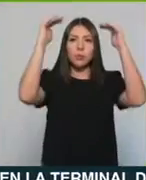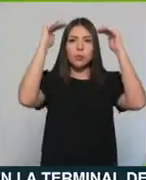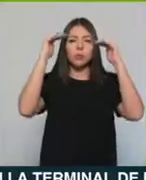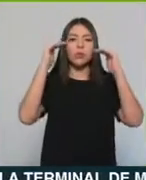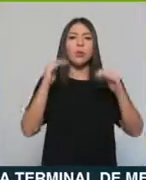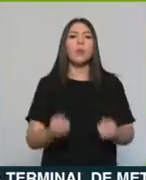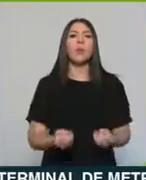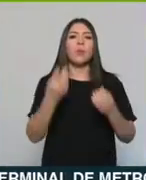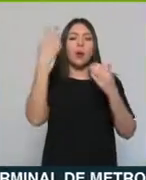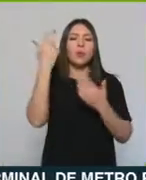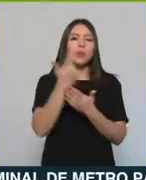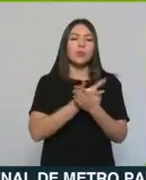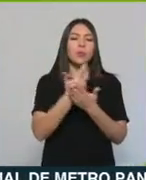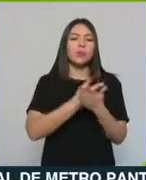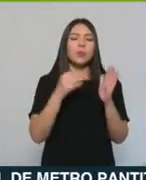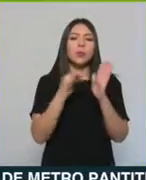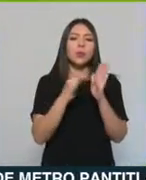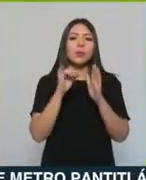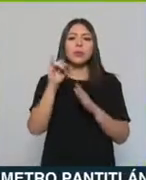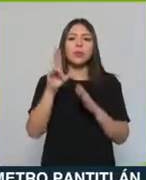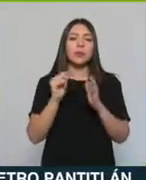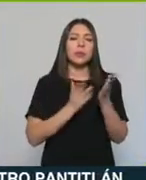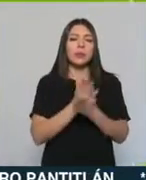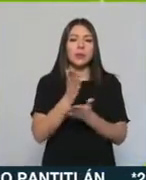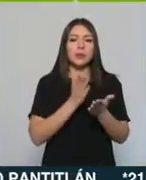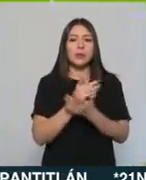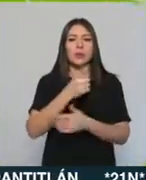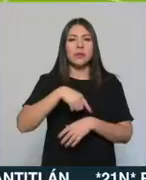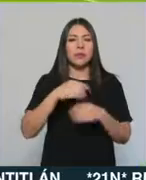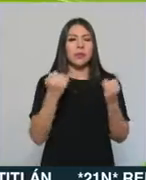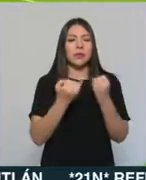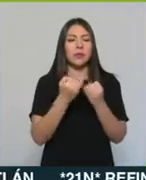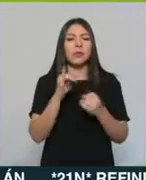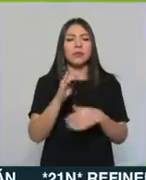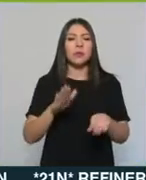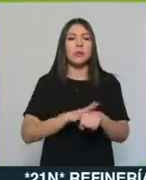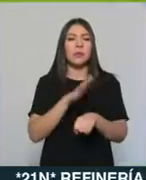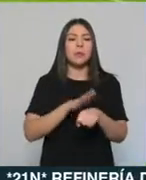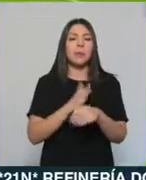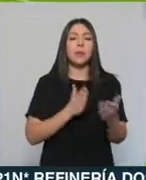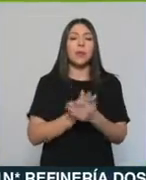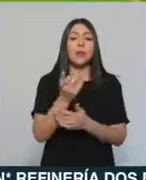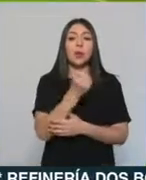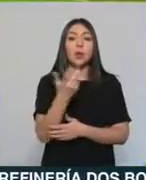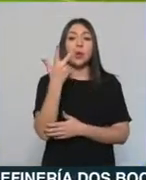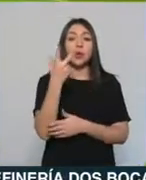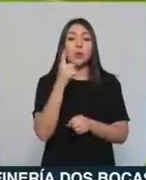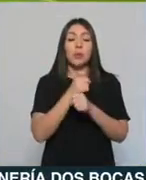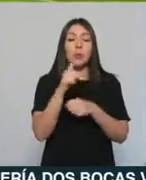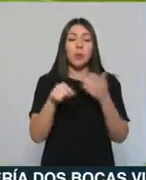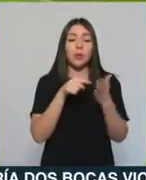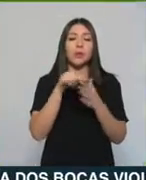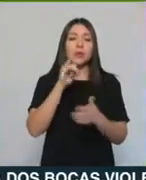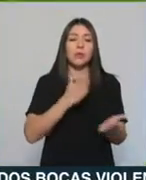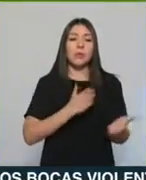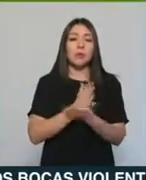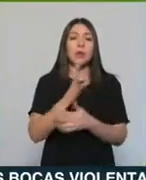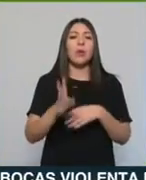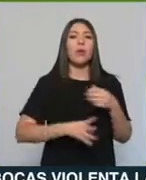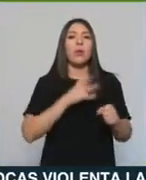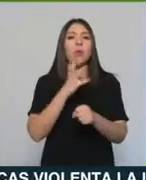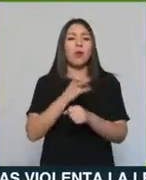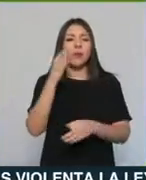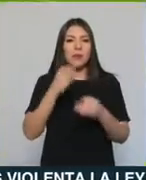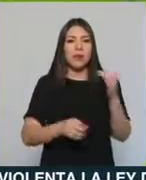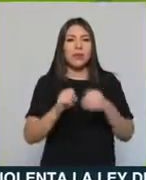La fase final será idéntica a la Liga MX, es decir, clasifican los 8 primeros clubes. Y cuartos de final, semifinales,